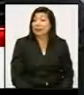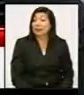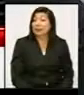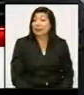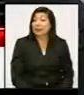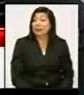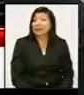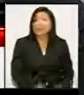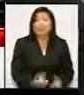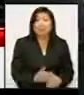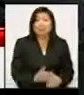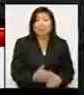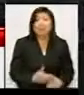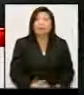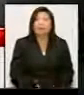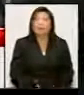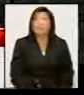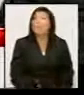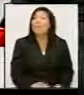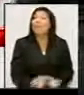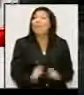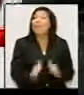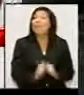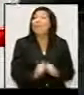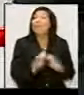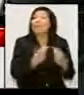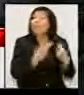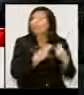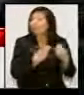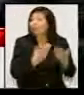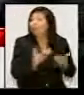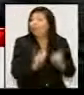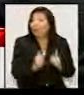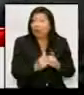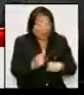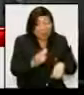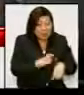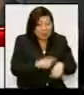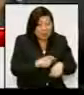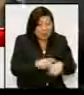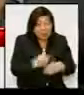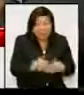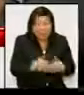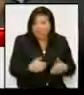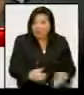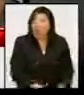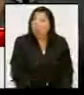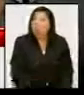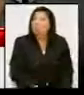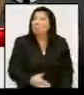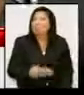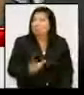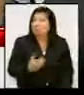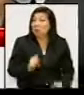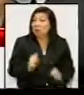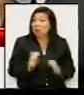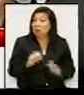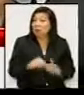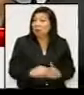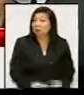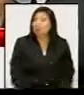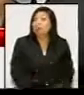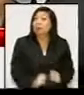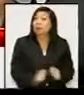deben participar, pero con una responsabilidad, con tiempos perentorios, que podamos